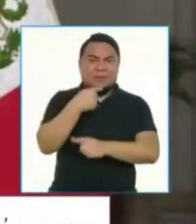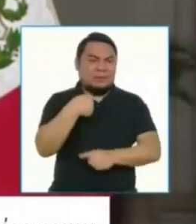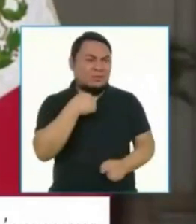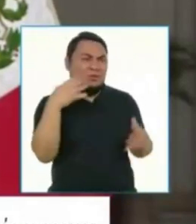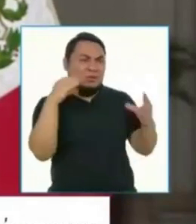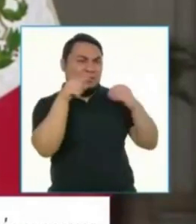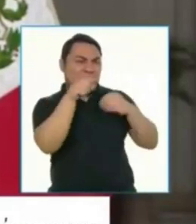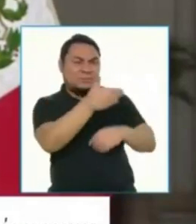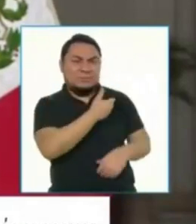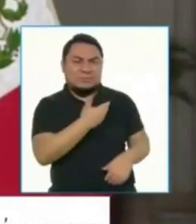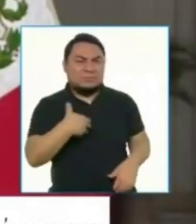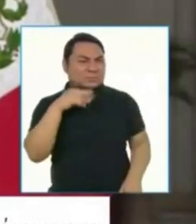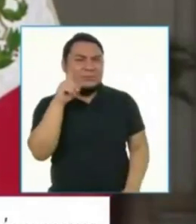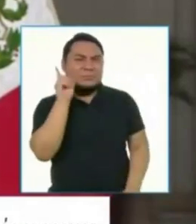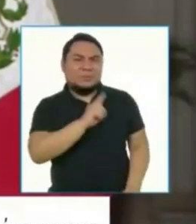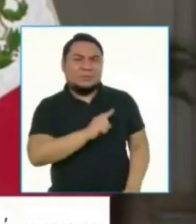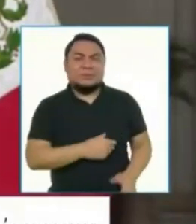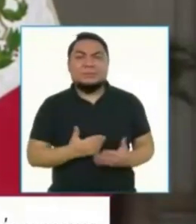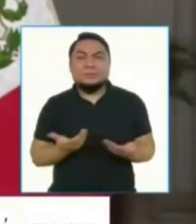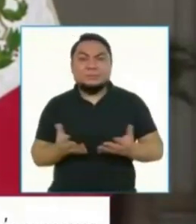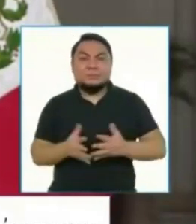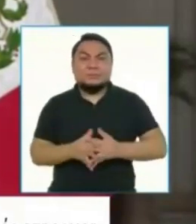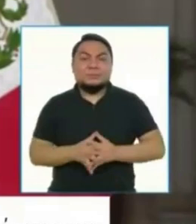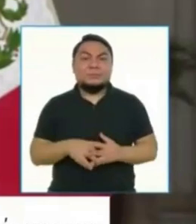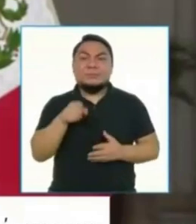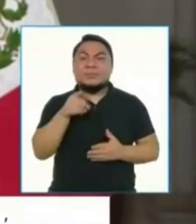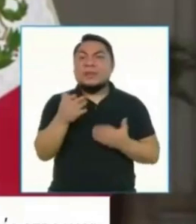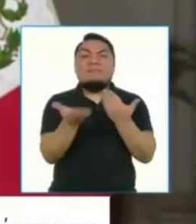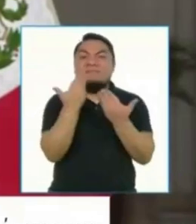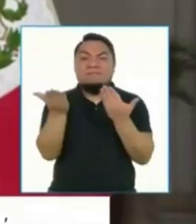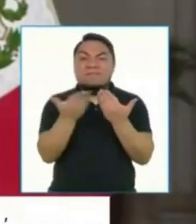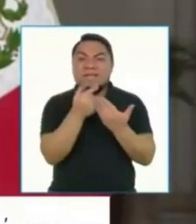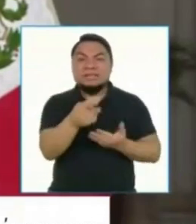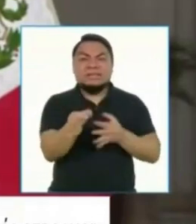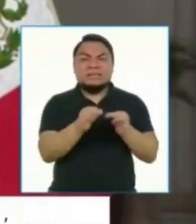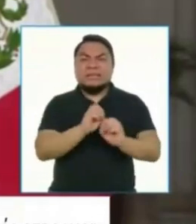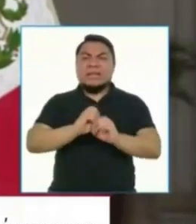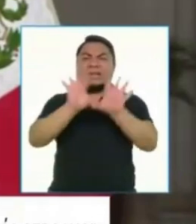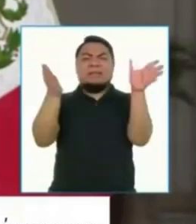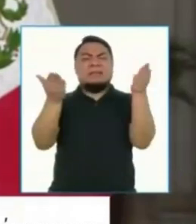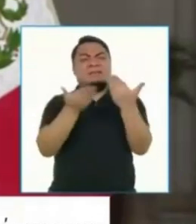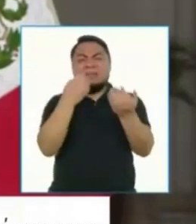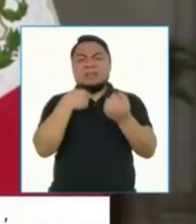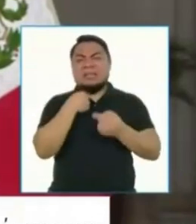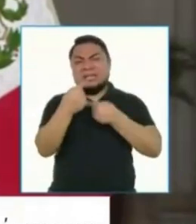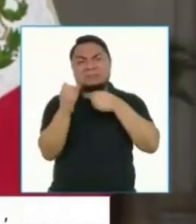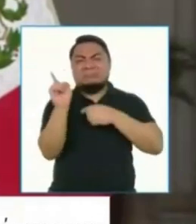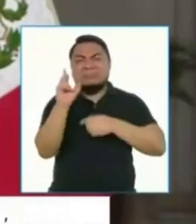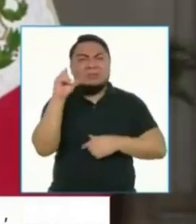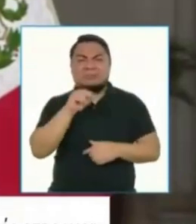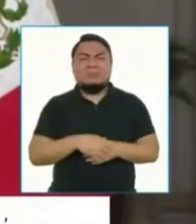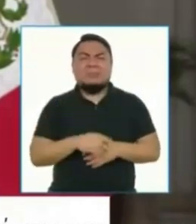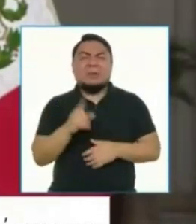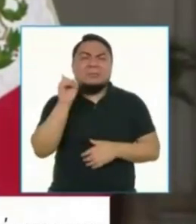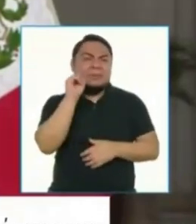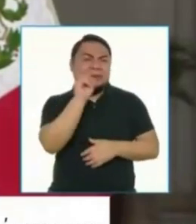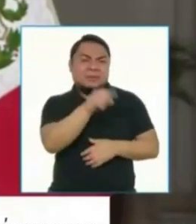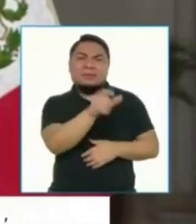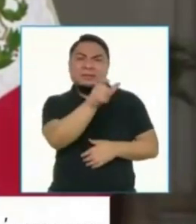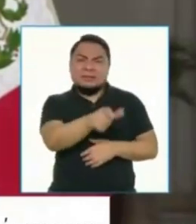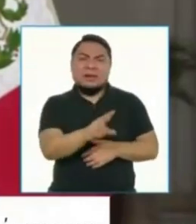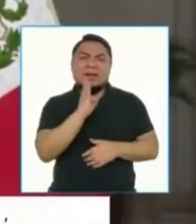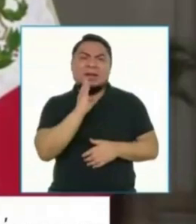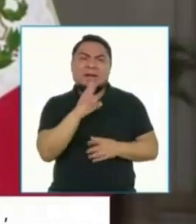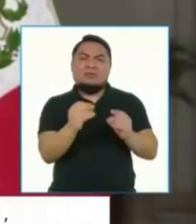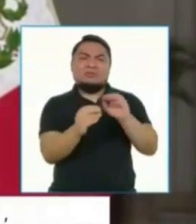primeras vacunas estén llegando, ¿no? Entendemos que la de Oxford ya retomó las pruebas, Y también Putin manifestó de que quiere vacunar